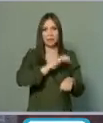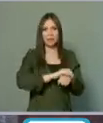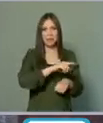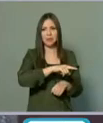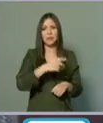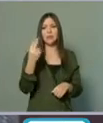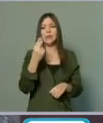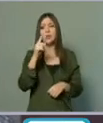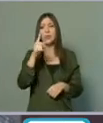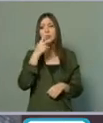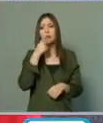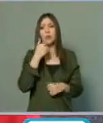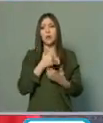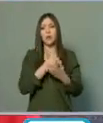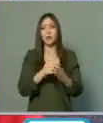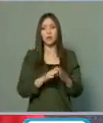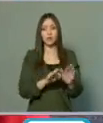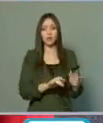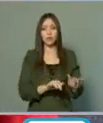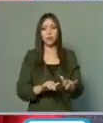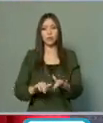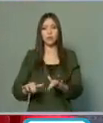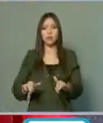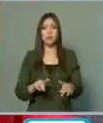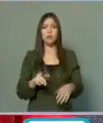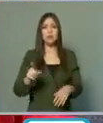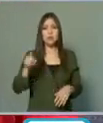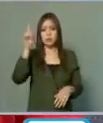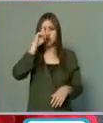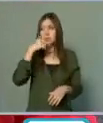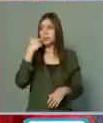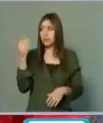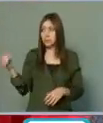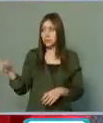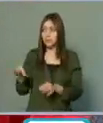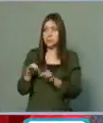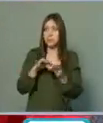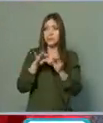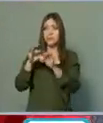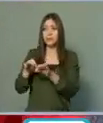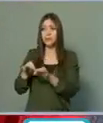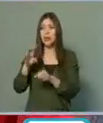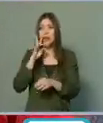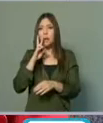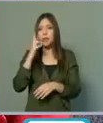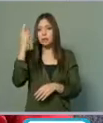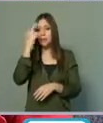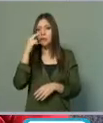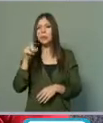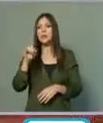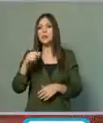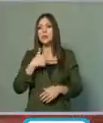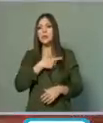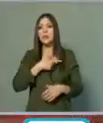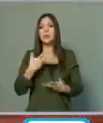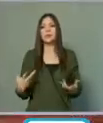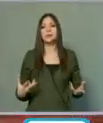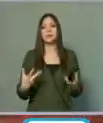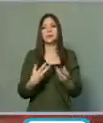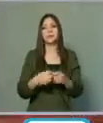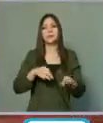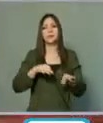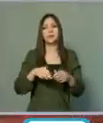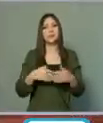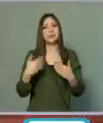que necesitaban un pianista. Y pues me recomendaron, me audicionaron, y pues les gustó y por eso ahora estoy con ellos. Pues muchas felicidades.